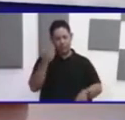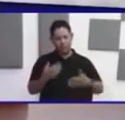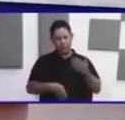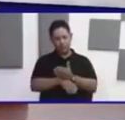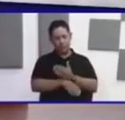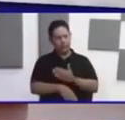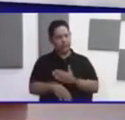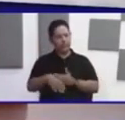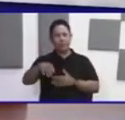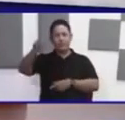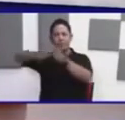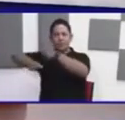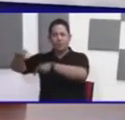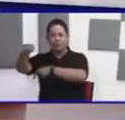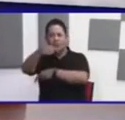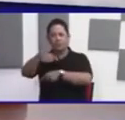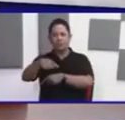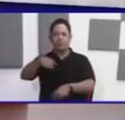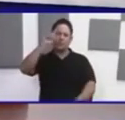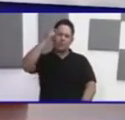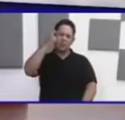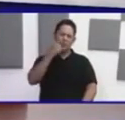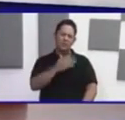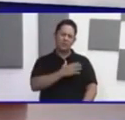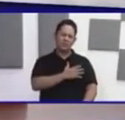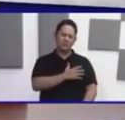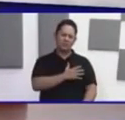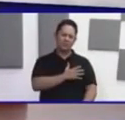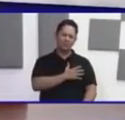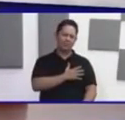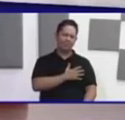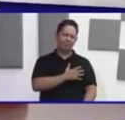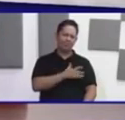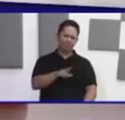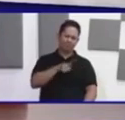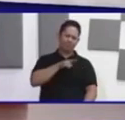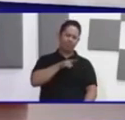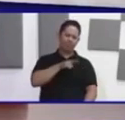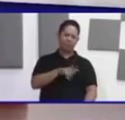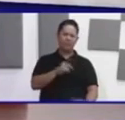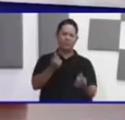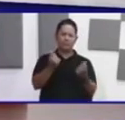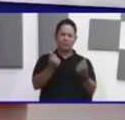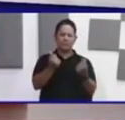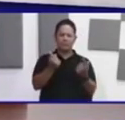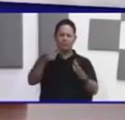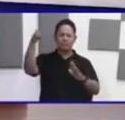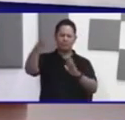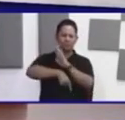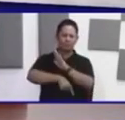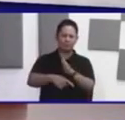dice, gobernador, póngase la mano en el corazón. La situación económica está mal,